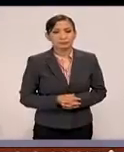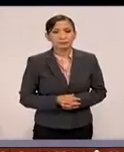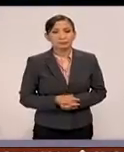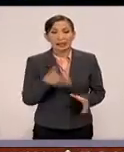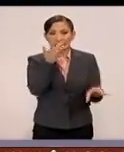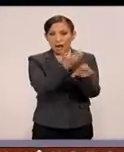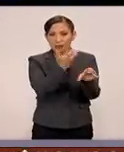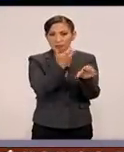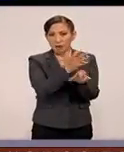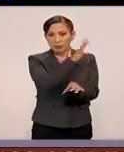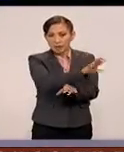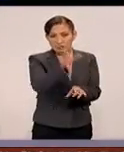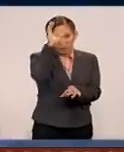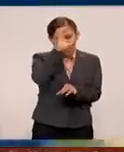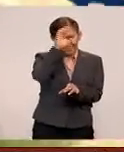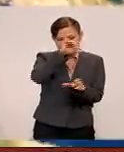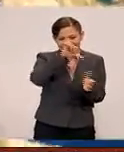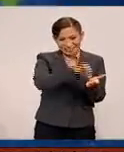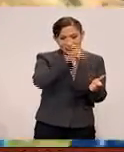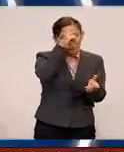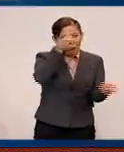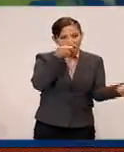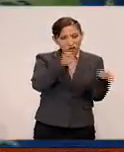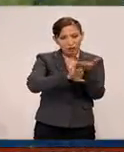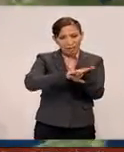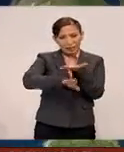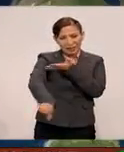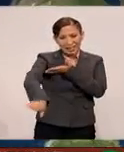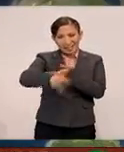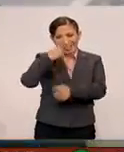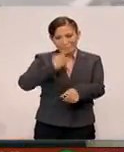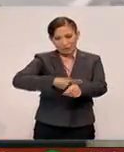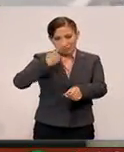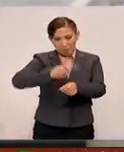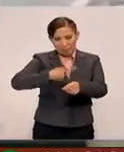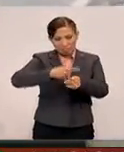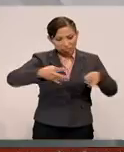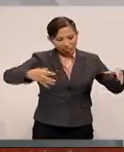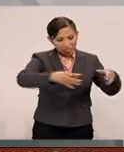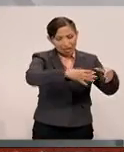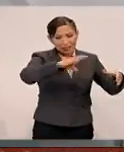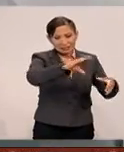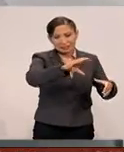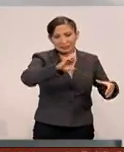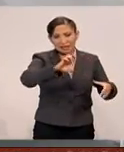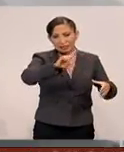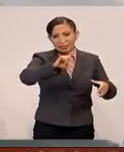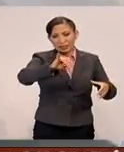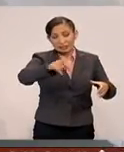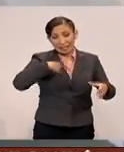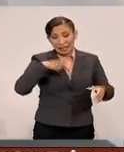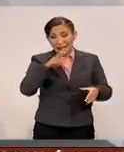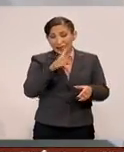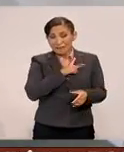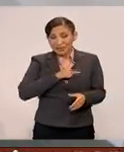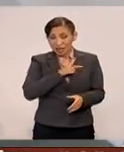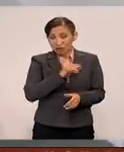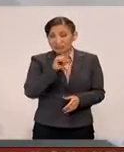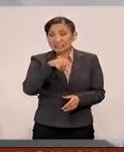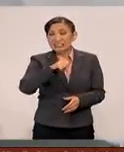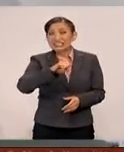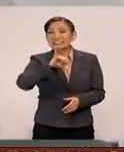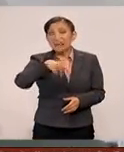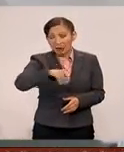En los Estados Unidos, científicos del Centro para el Control y Prevención de las Enfermedades, el CDC, confirmaron que el virus del Zika sí